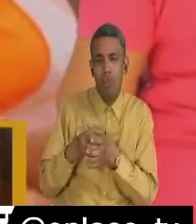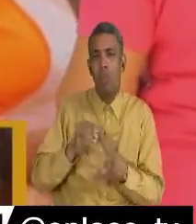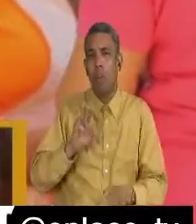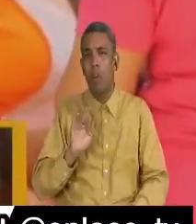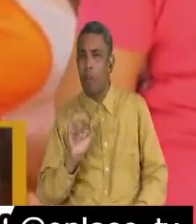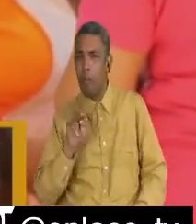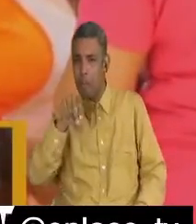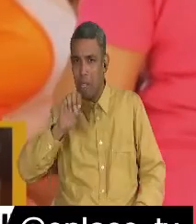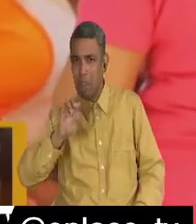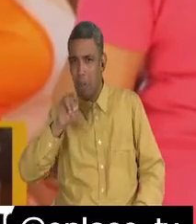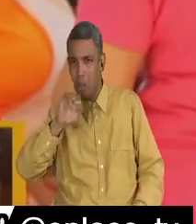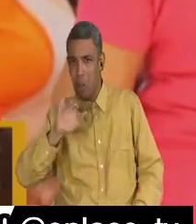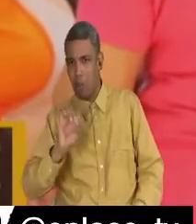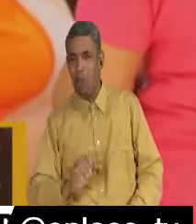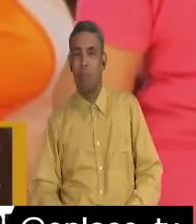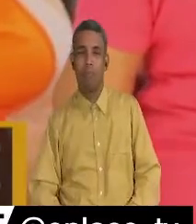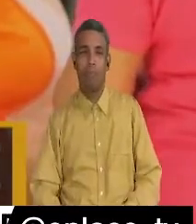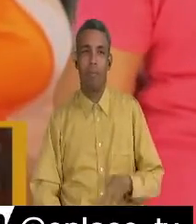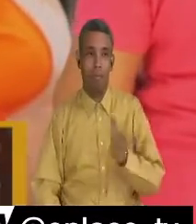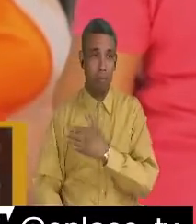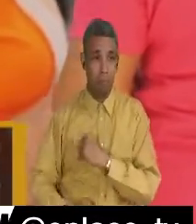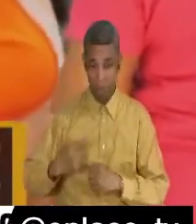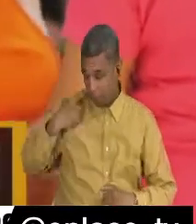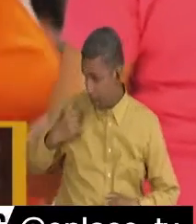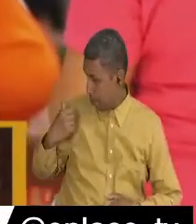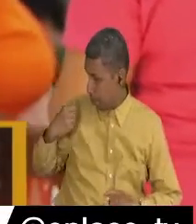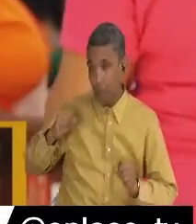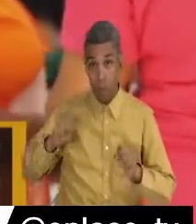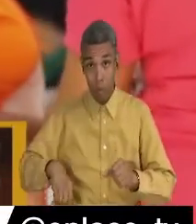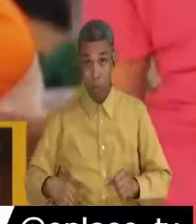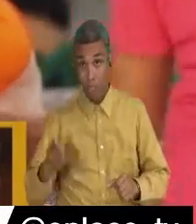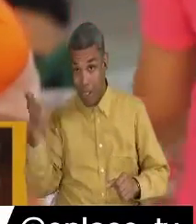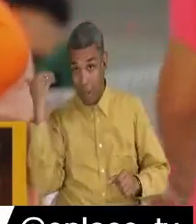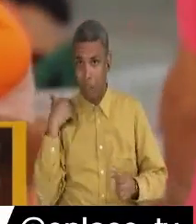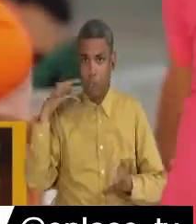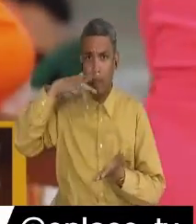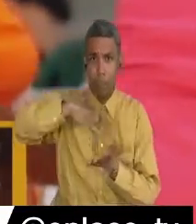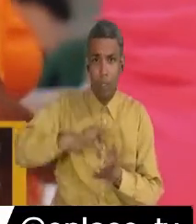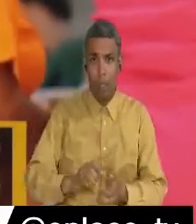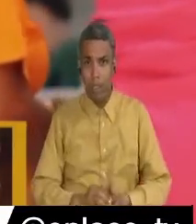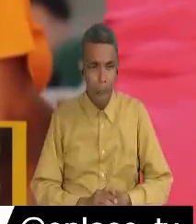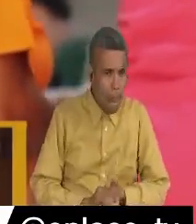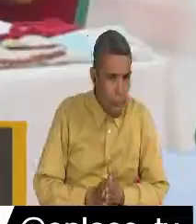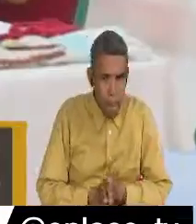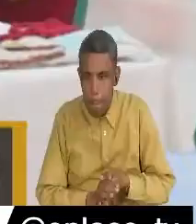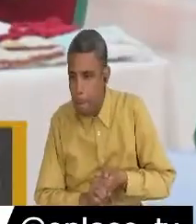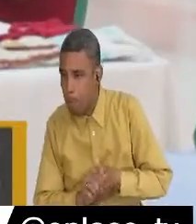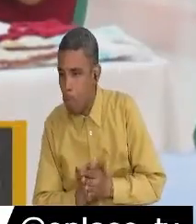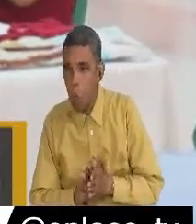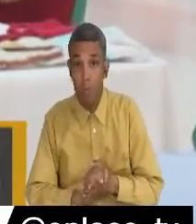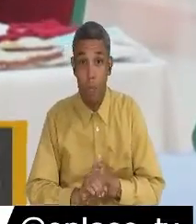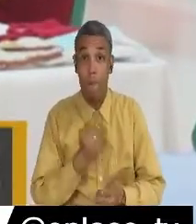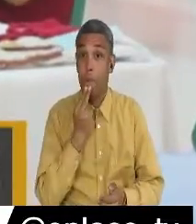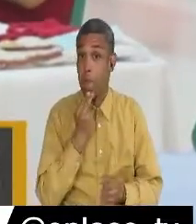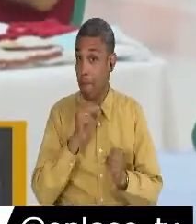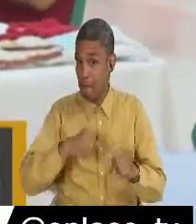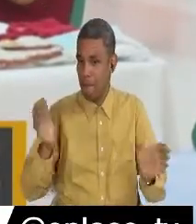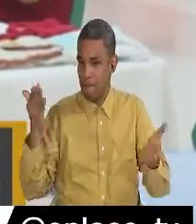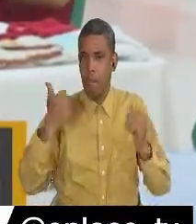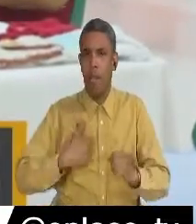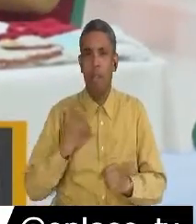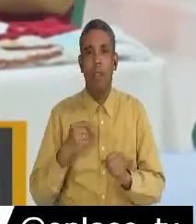está comenzando a acercarse, así que usted también tiene tiempo para hacerlo. Aquí no solamente están las dulceras del barrio Las Playas, también hay